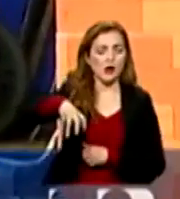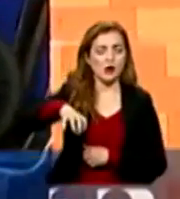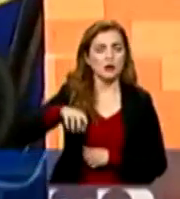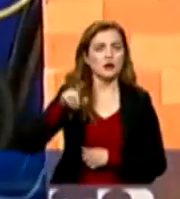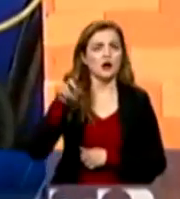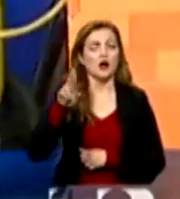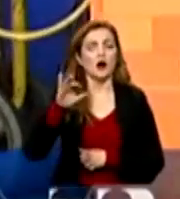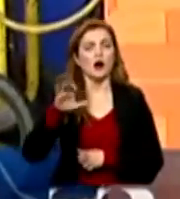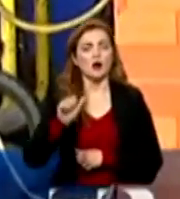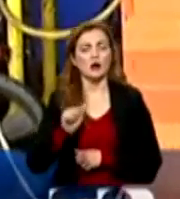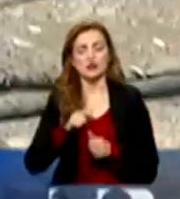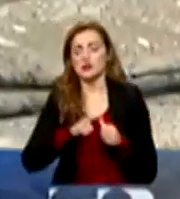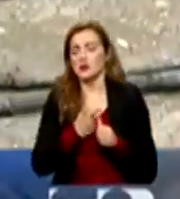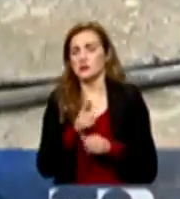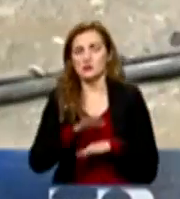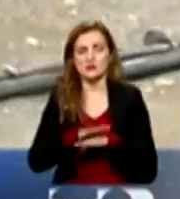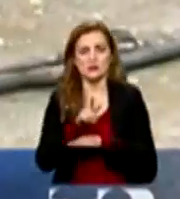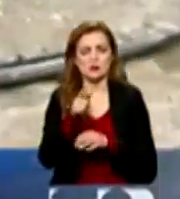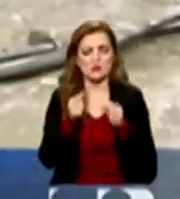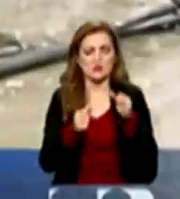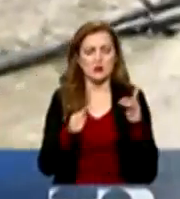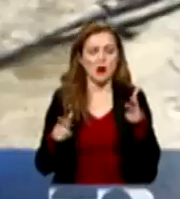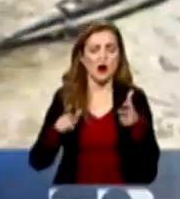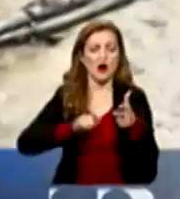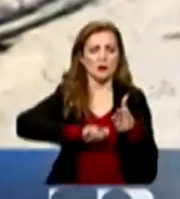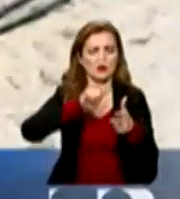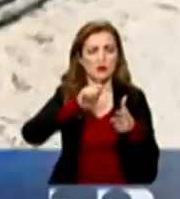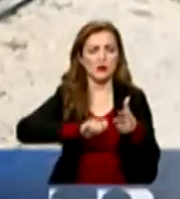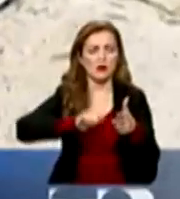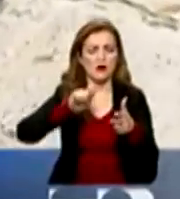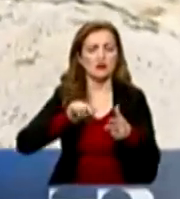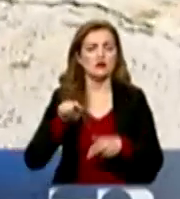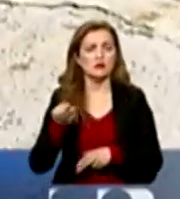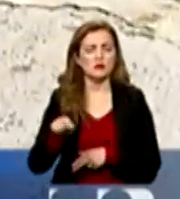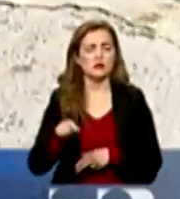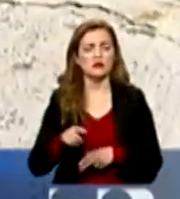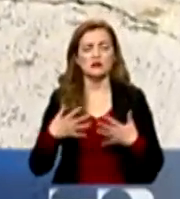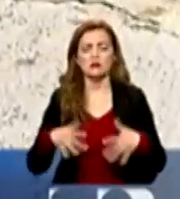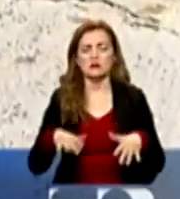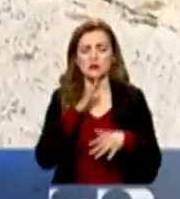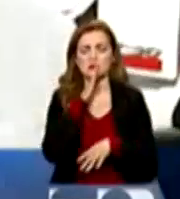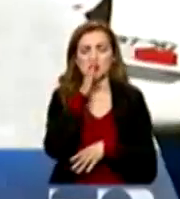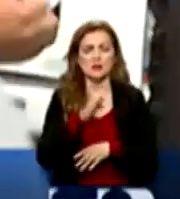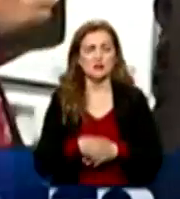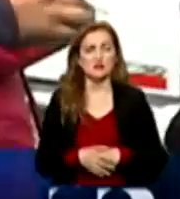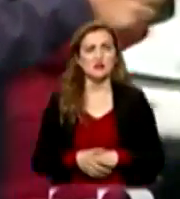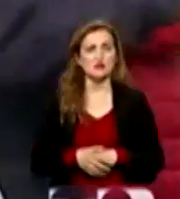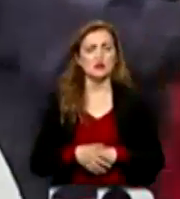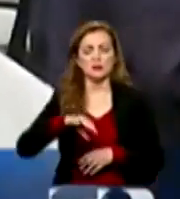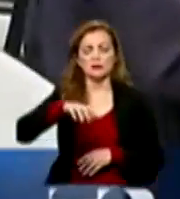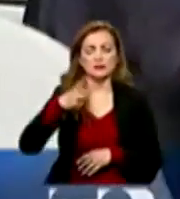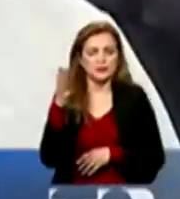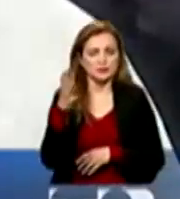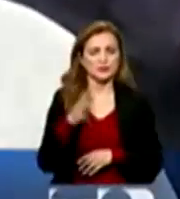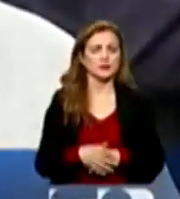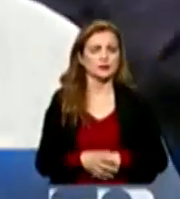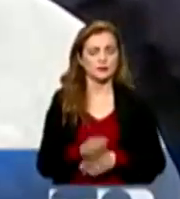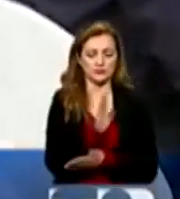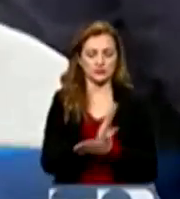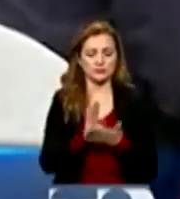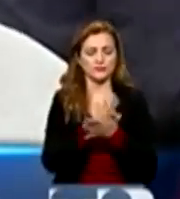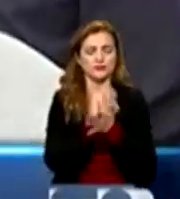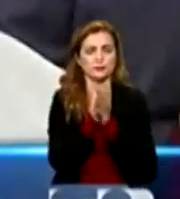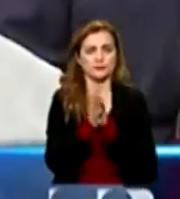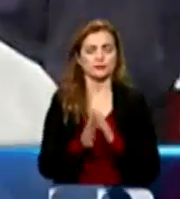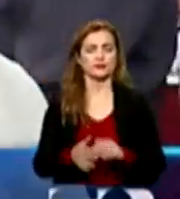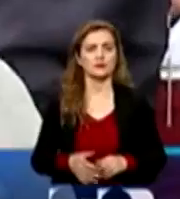Santa Rita y principalmente donde funcionan las lavadoras express es muy frecuente. O sea, no hay agua, no tenemos agua en el barrio para